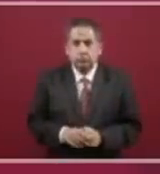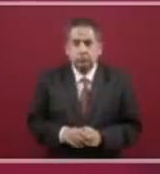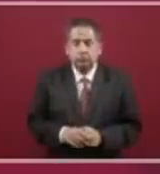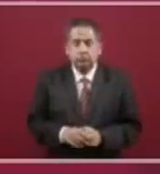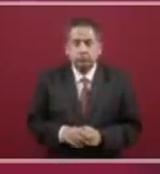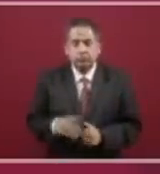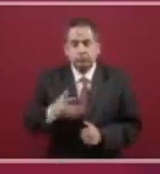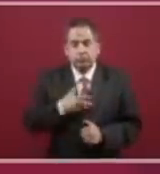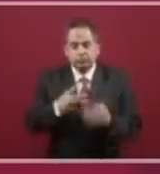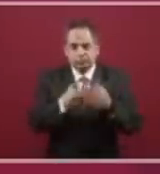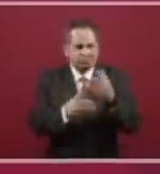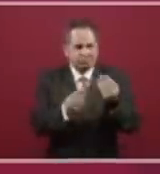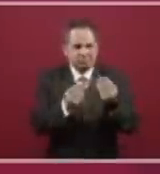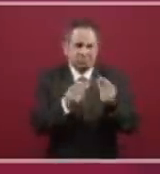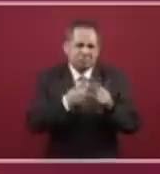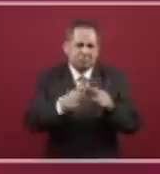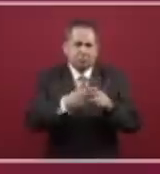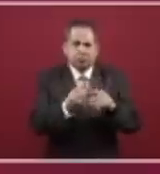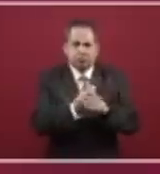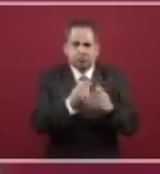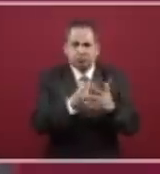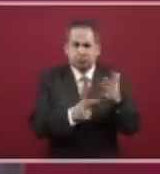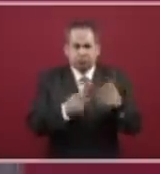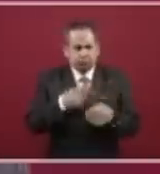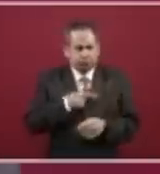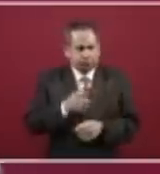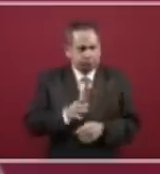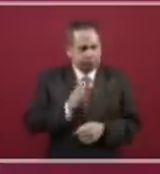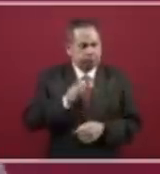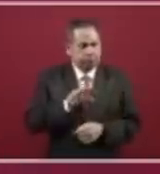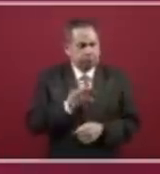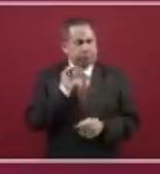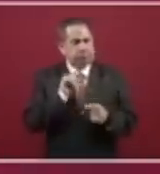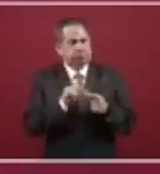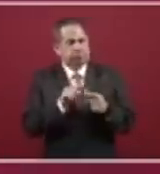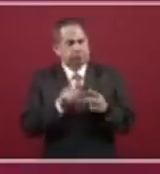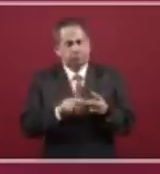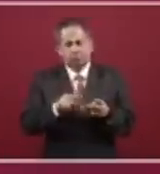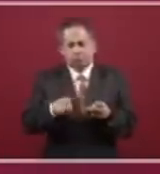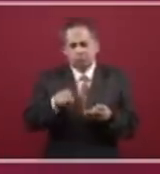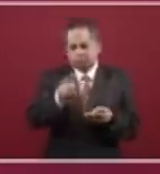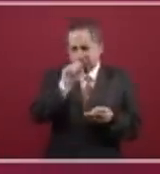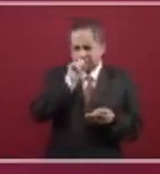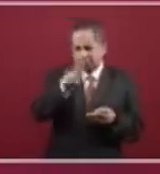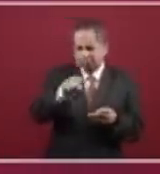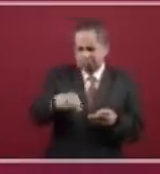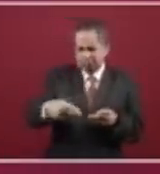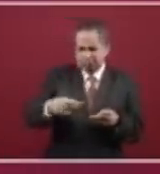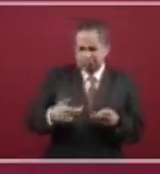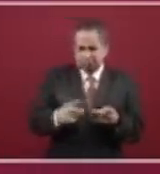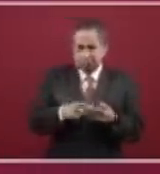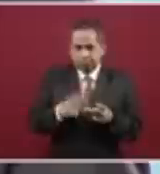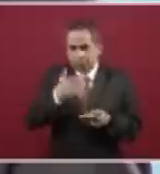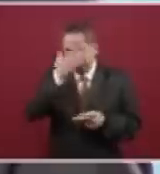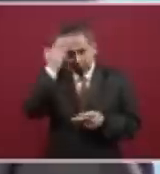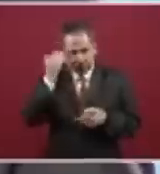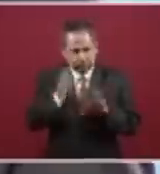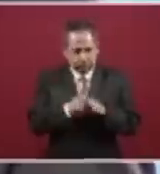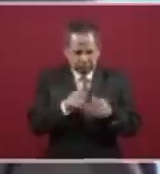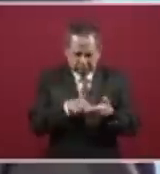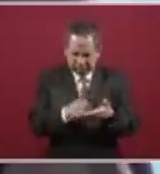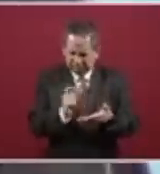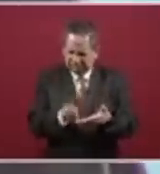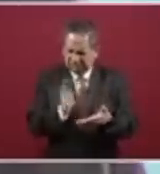él tiene asesores de muchos tipos pero esto nos llamó la atención por lo mismo que se pregunta no sabemos exactamente a qué se